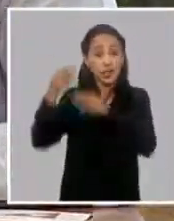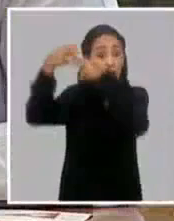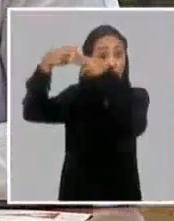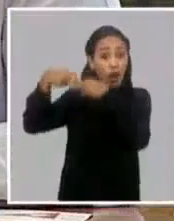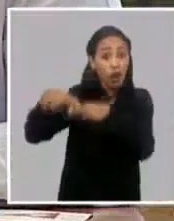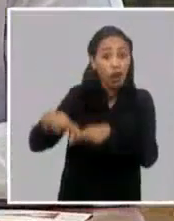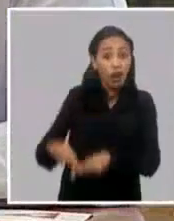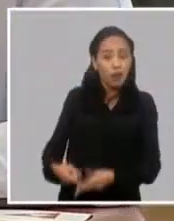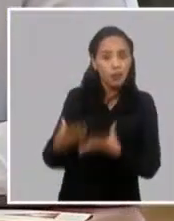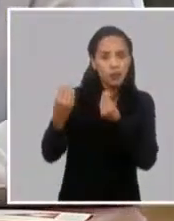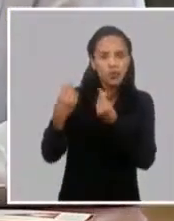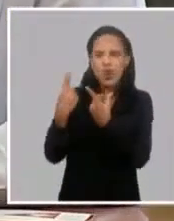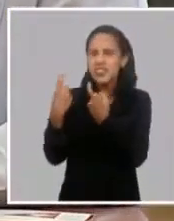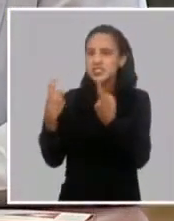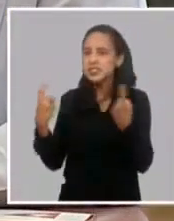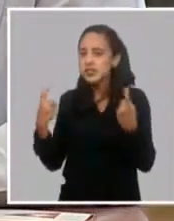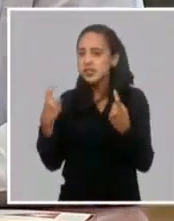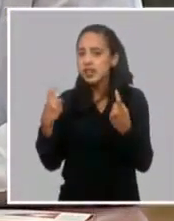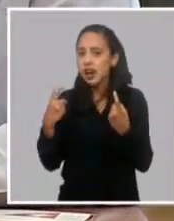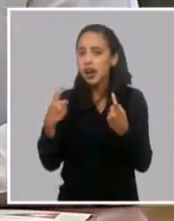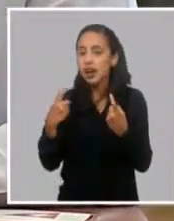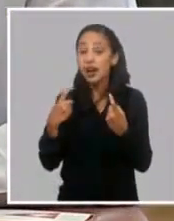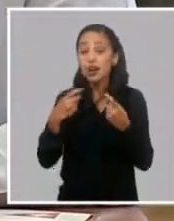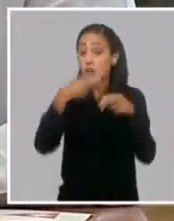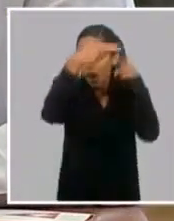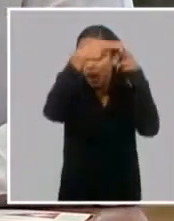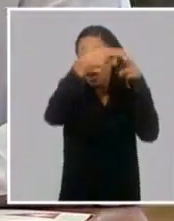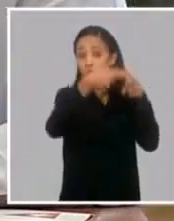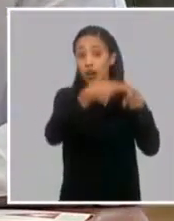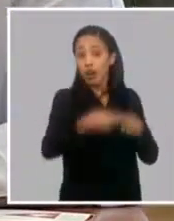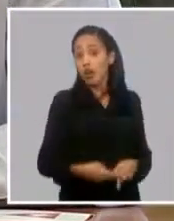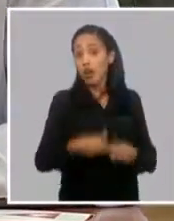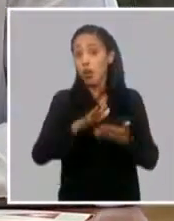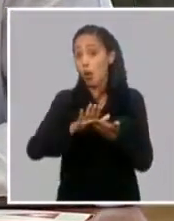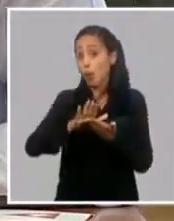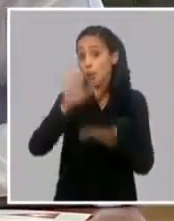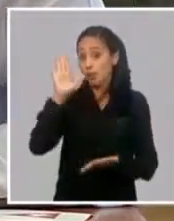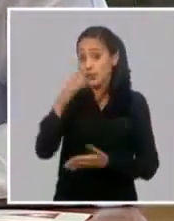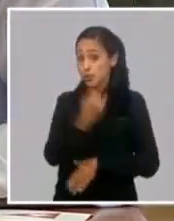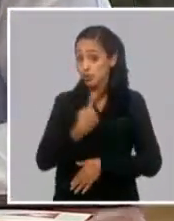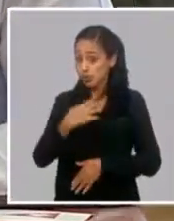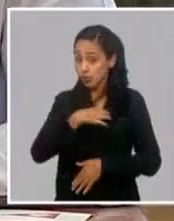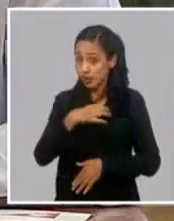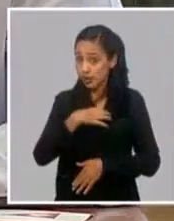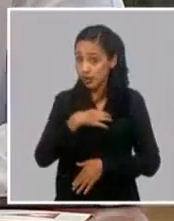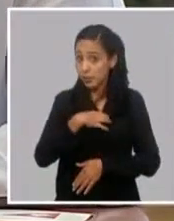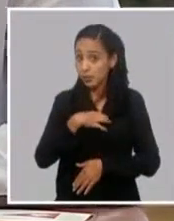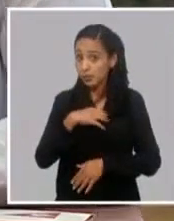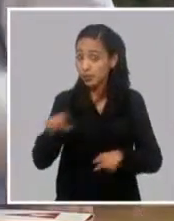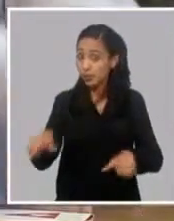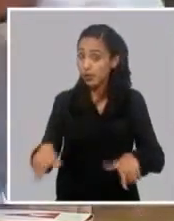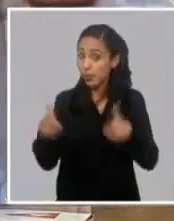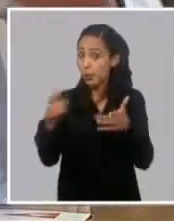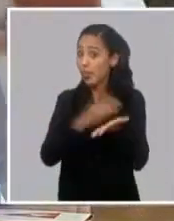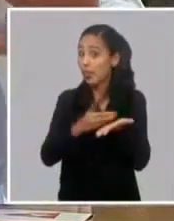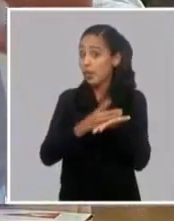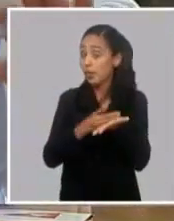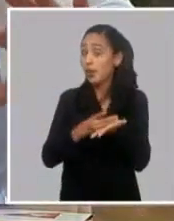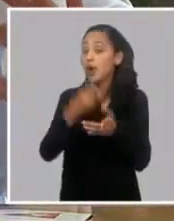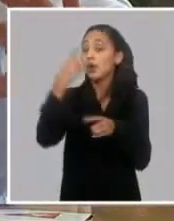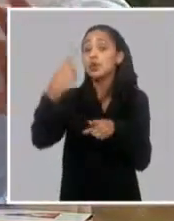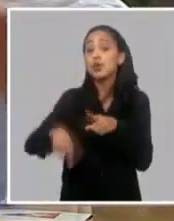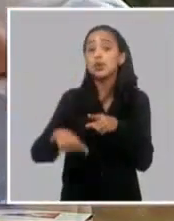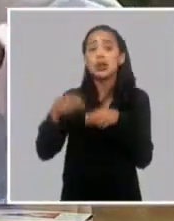de lo que necesita el país, una enorme lista de los compromisos que tenemos que honrar en deuda y